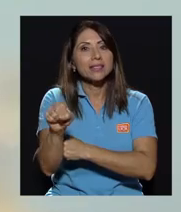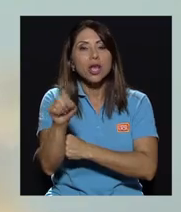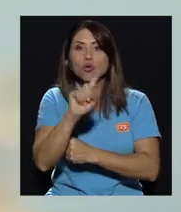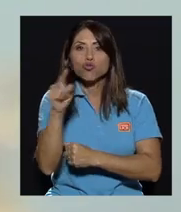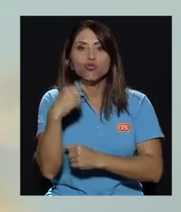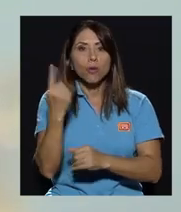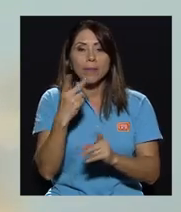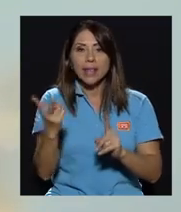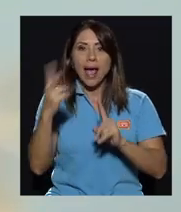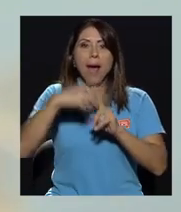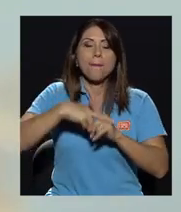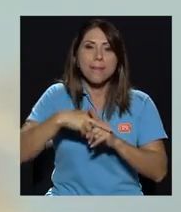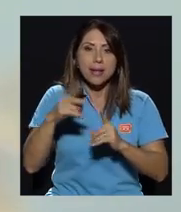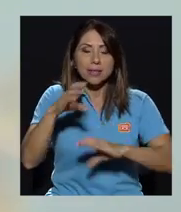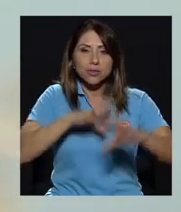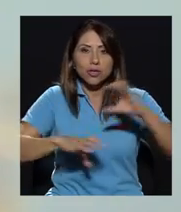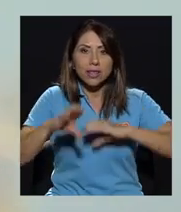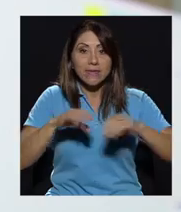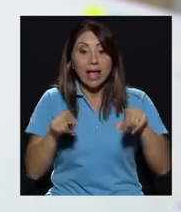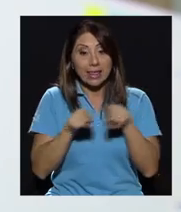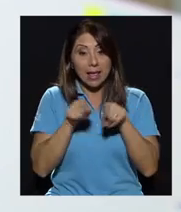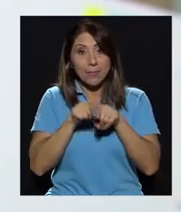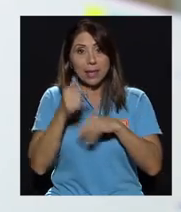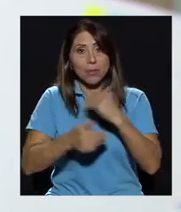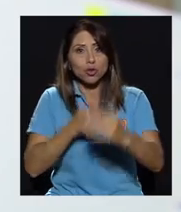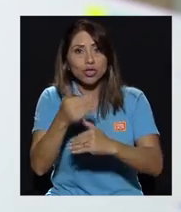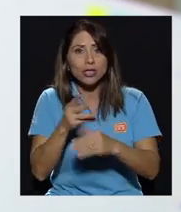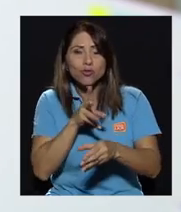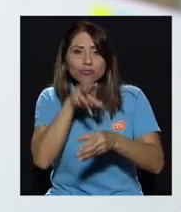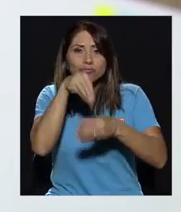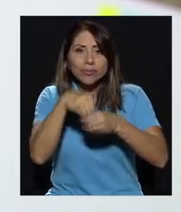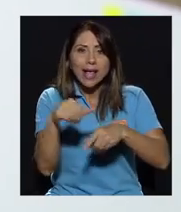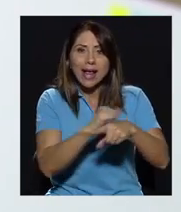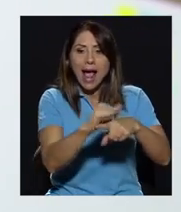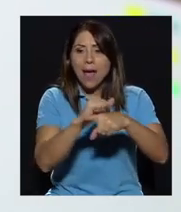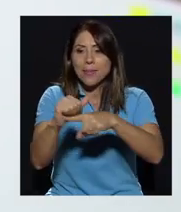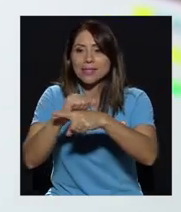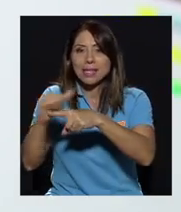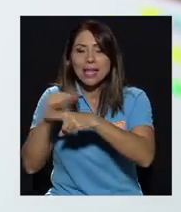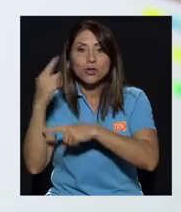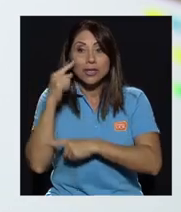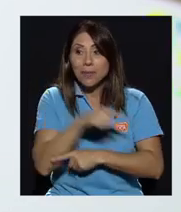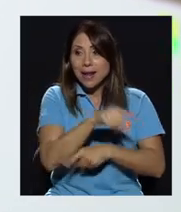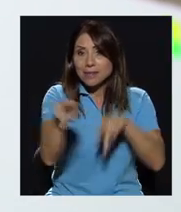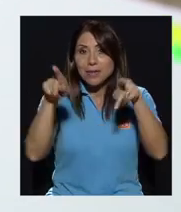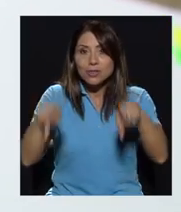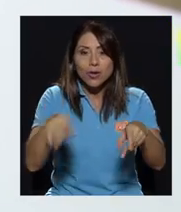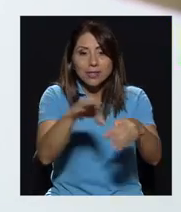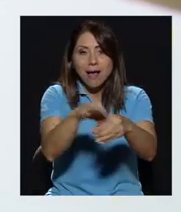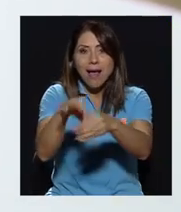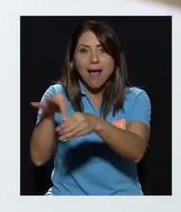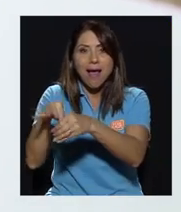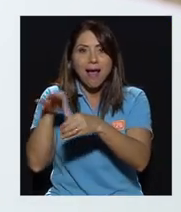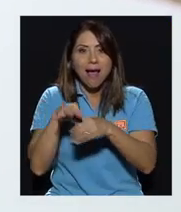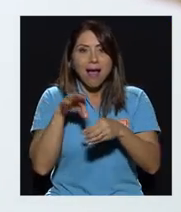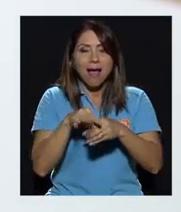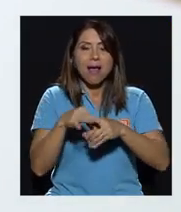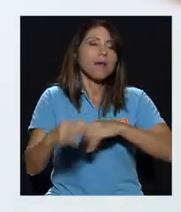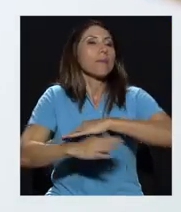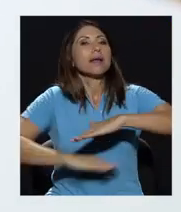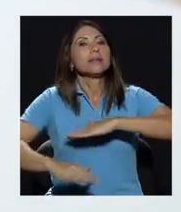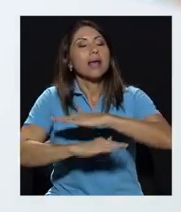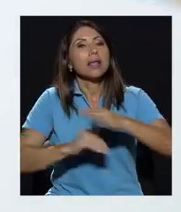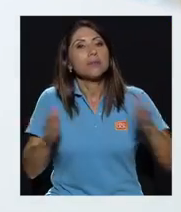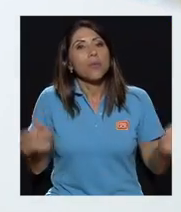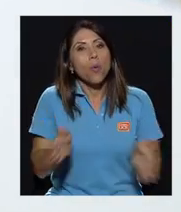de la aplicación científica al integrar dentro del proceso las capacitaciones para los y las agricultores de la zona basadas